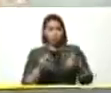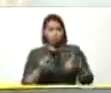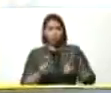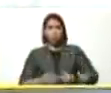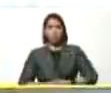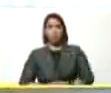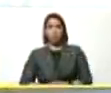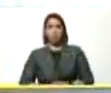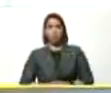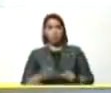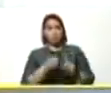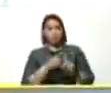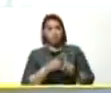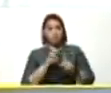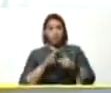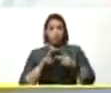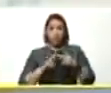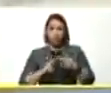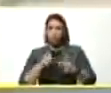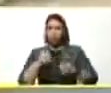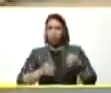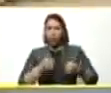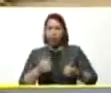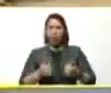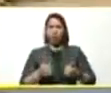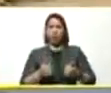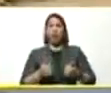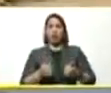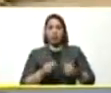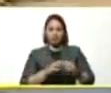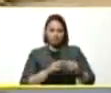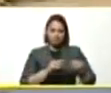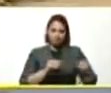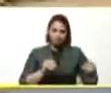El primer recurso, la tierra. La tierra